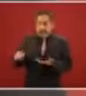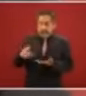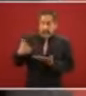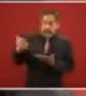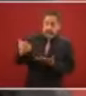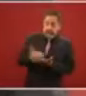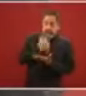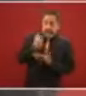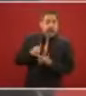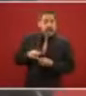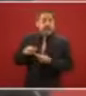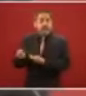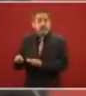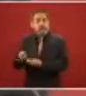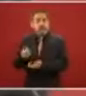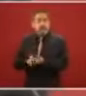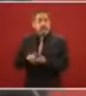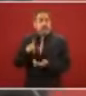premio,